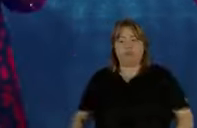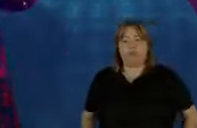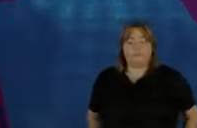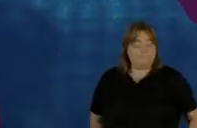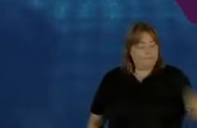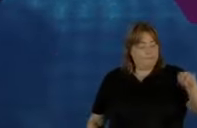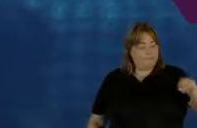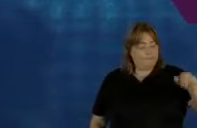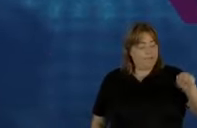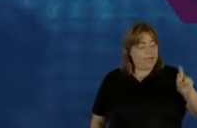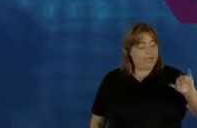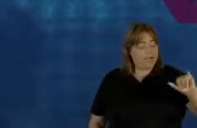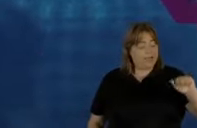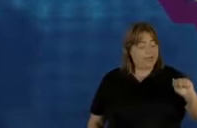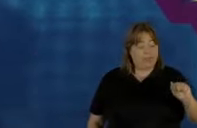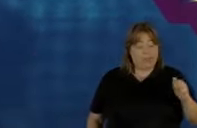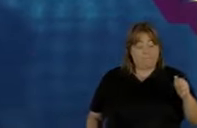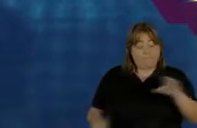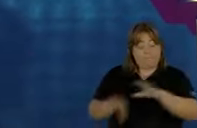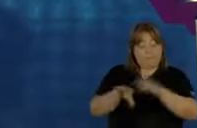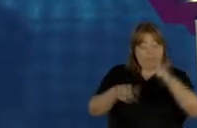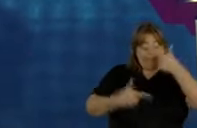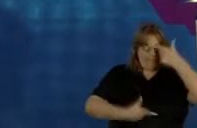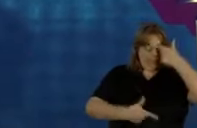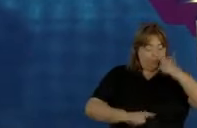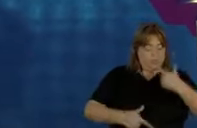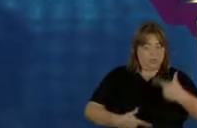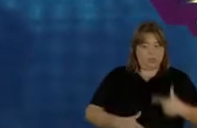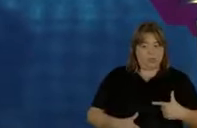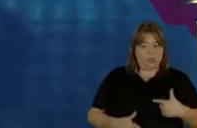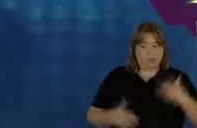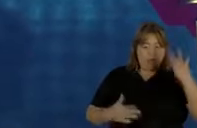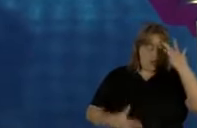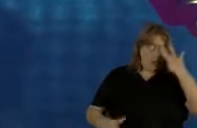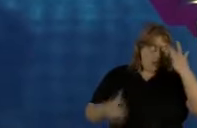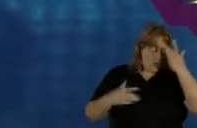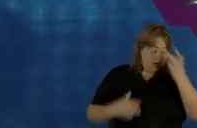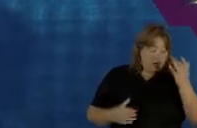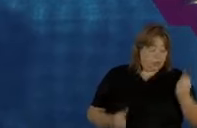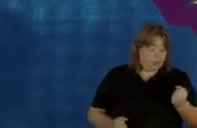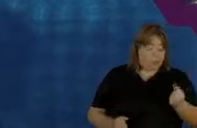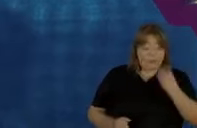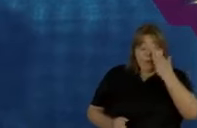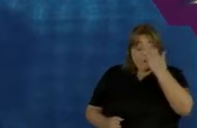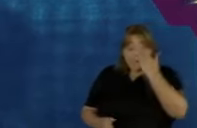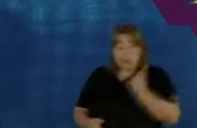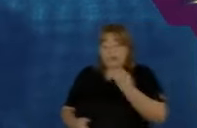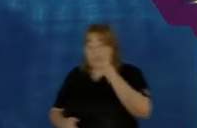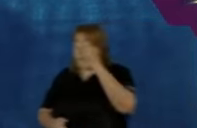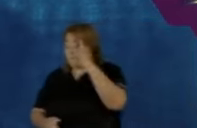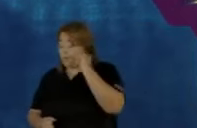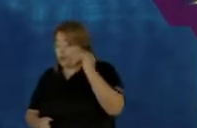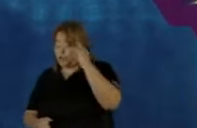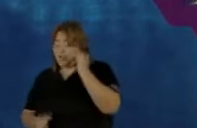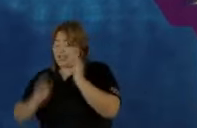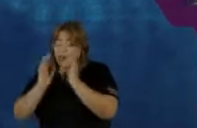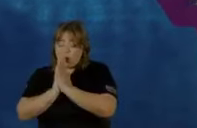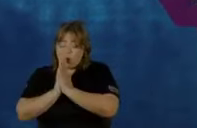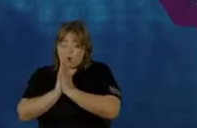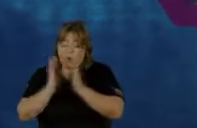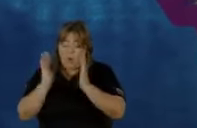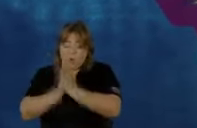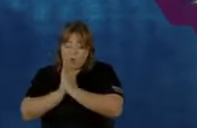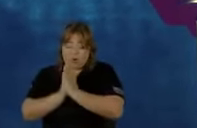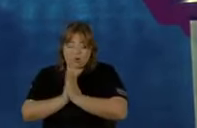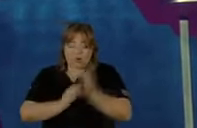María se llenó de lepra. Hasta que no se sanó por la misericordia de Moisés, que oró a Dios, no pudieron